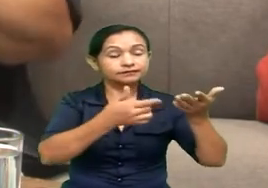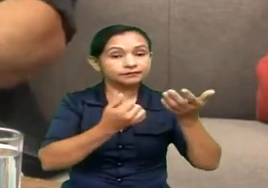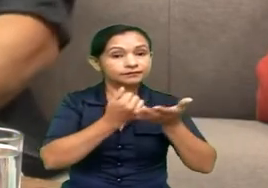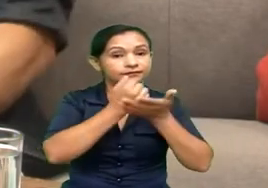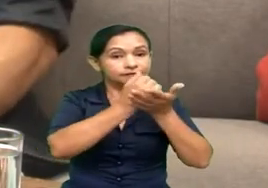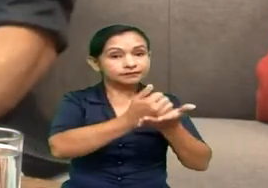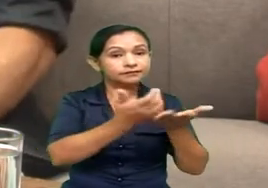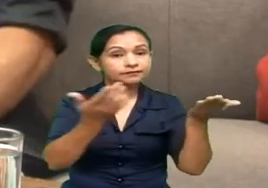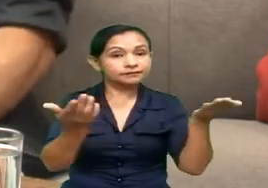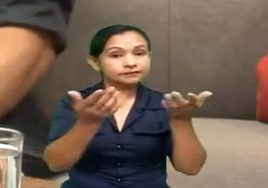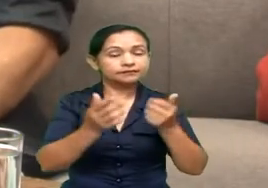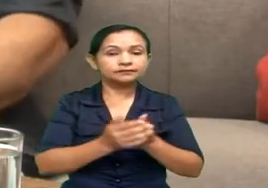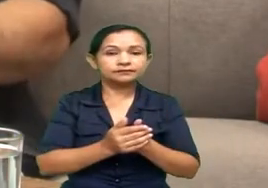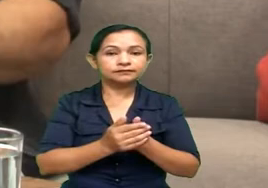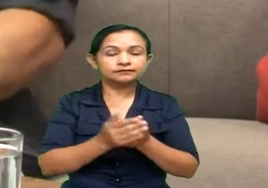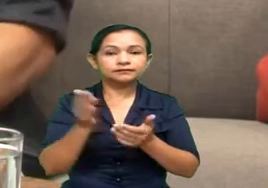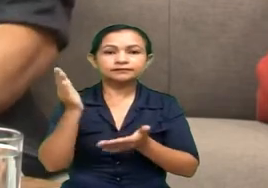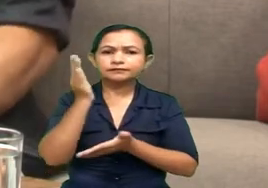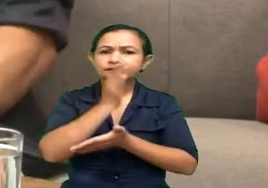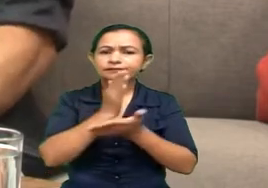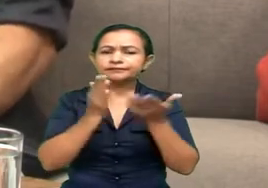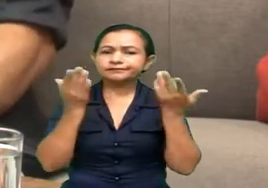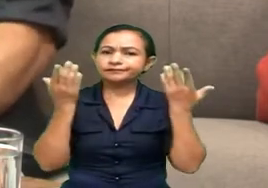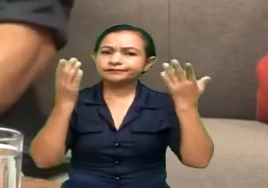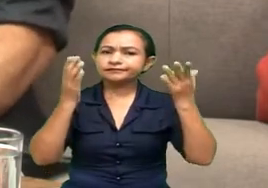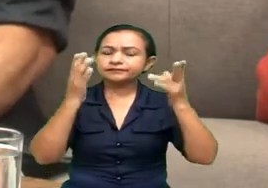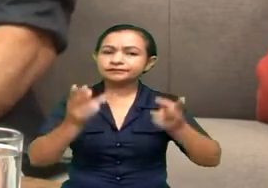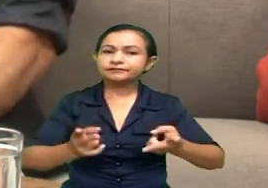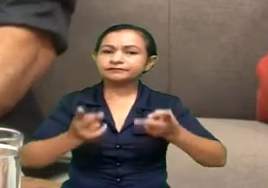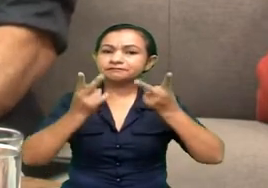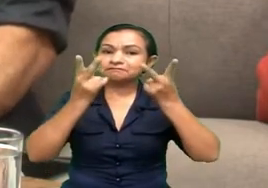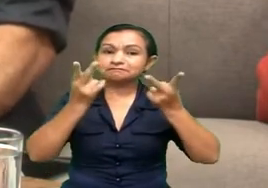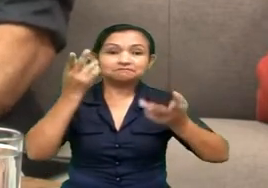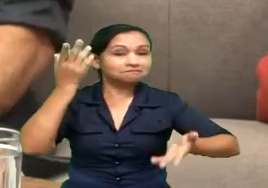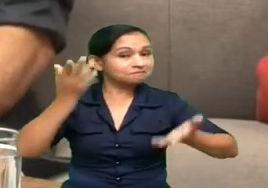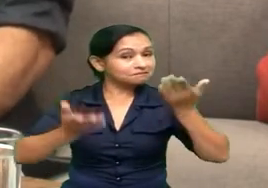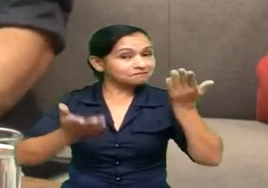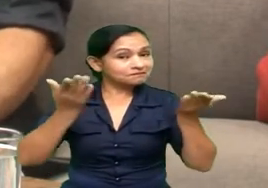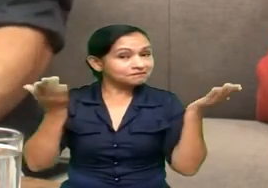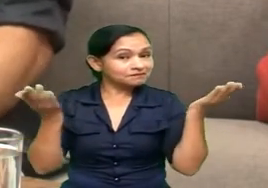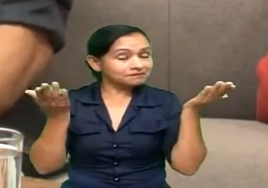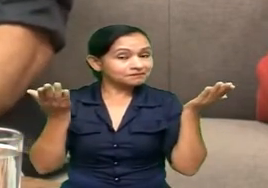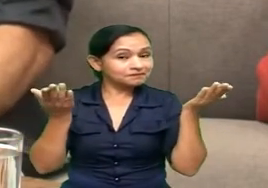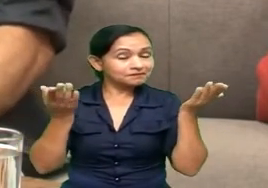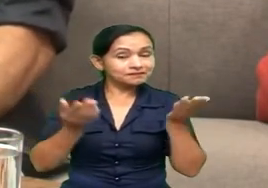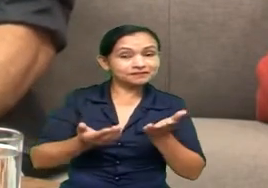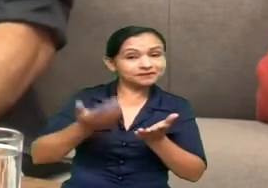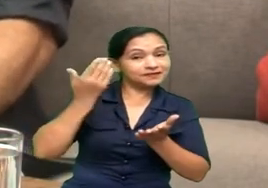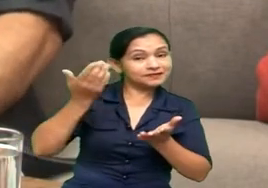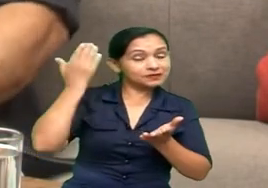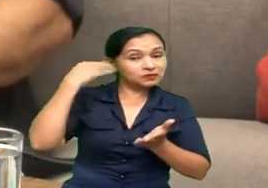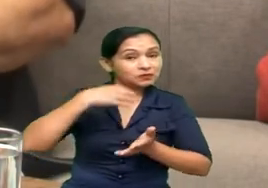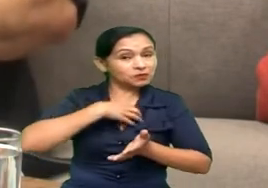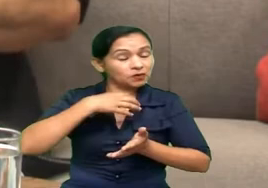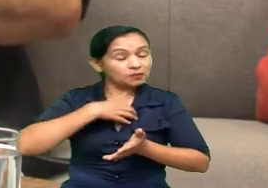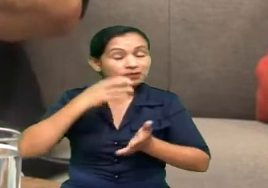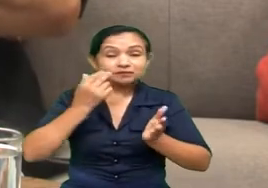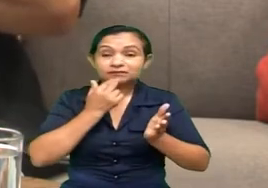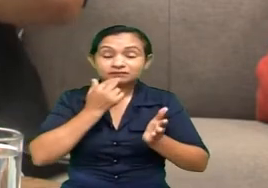por un capricho del destino, tal vez por el azar de la historia o